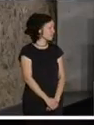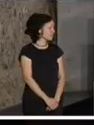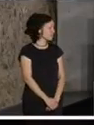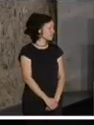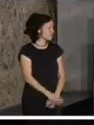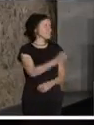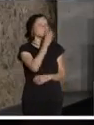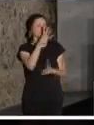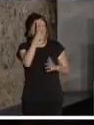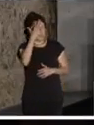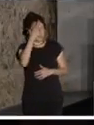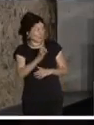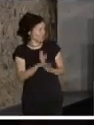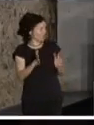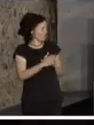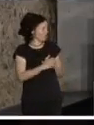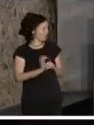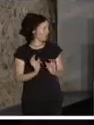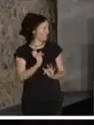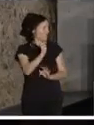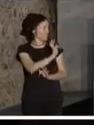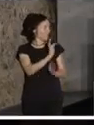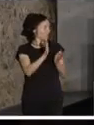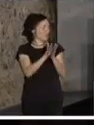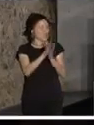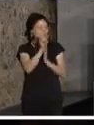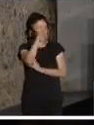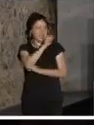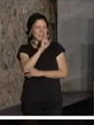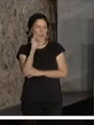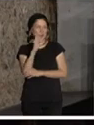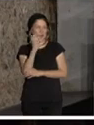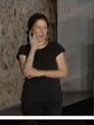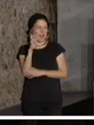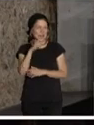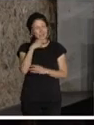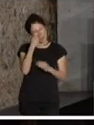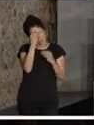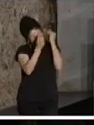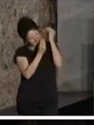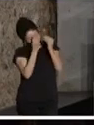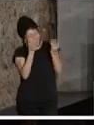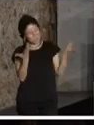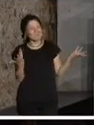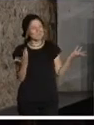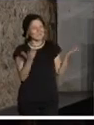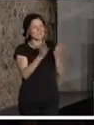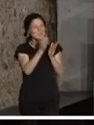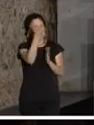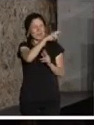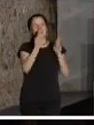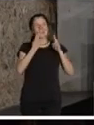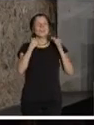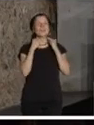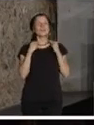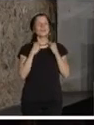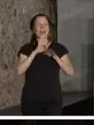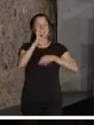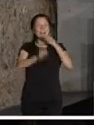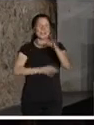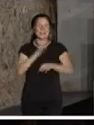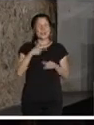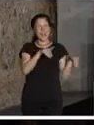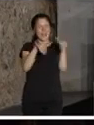bueno y ahora creo que le toca a mi compañero Joaquín que luego ahí muy pensativo Joaquín nuestro diputado en la asamblea